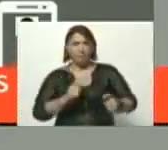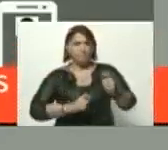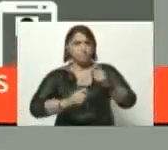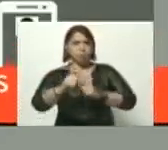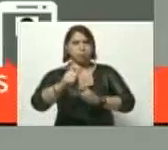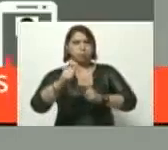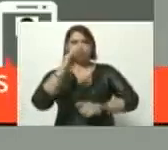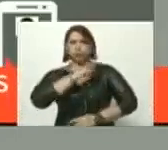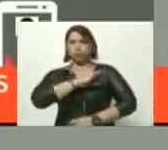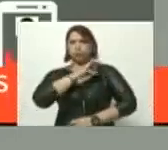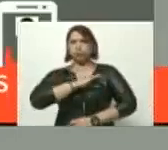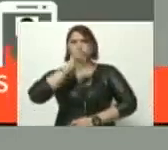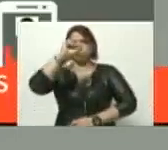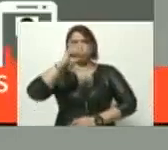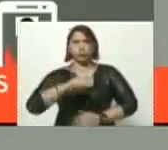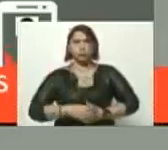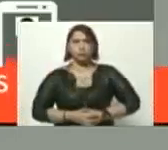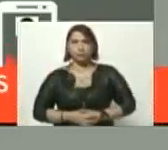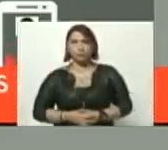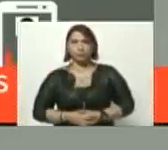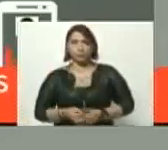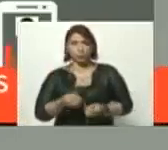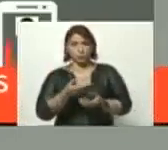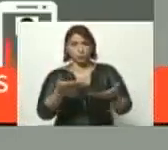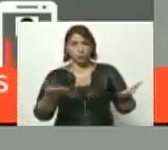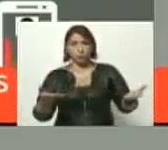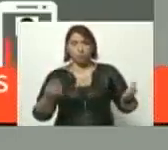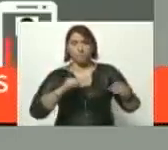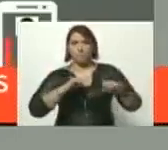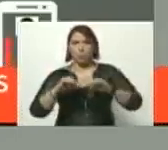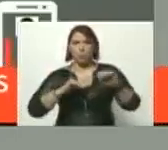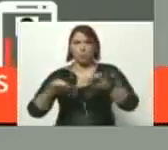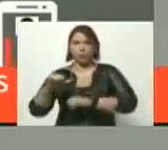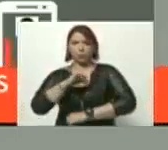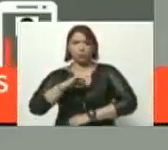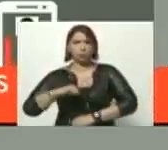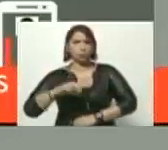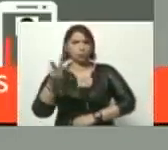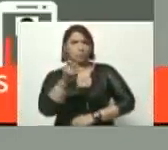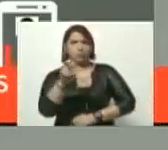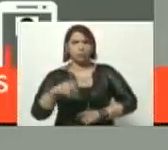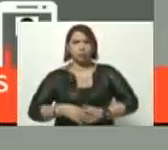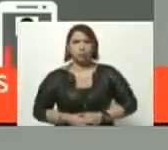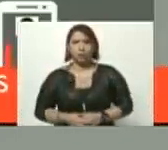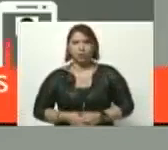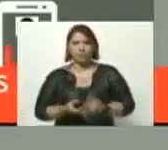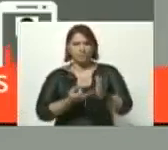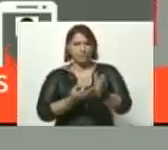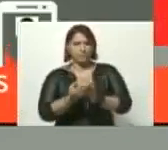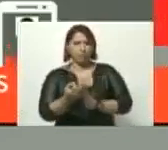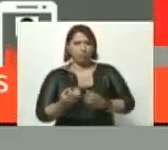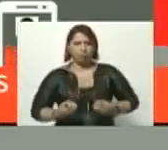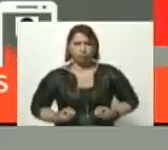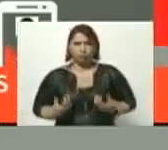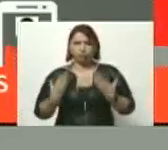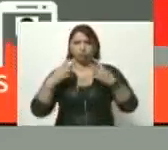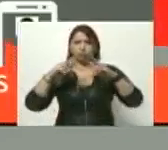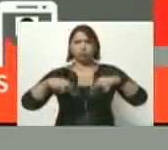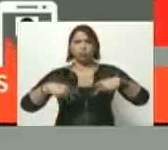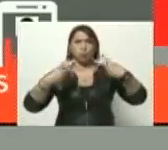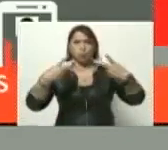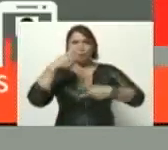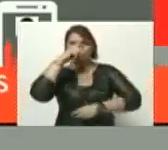socialismo. Ustedes, el movimiento Somos Venezuela, son fiel expresión de la nueva